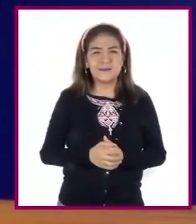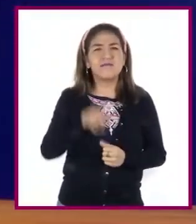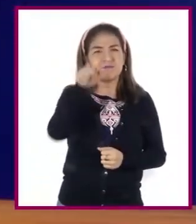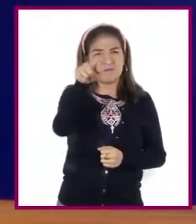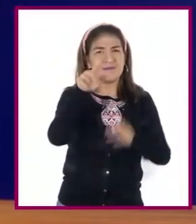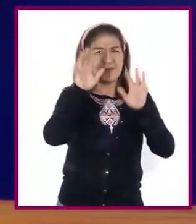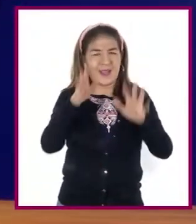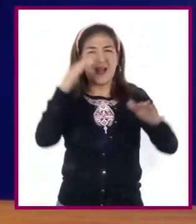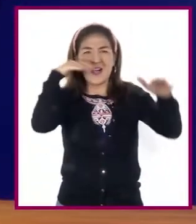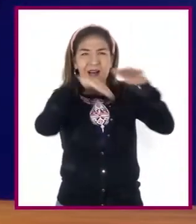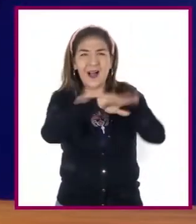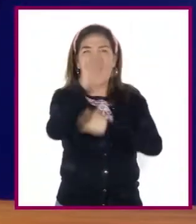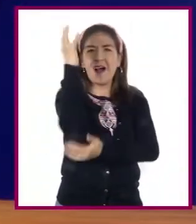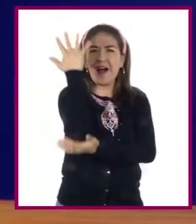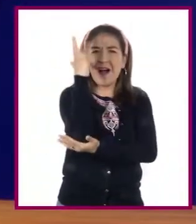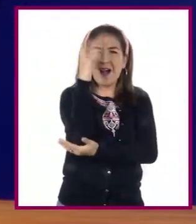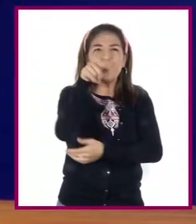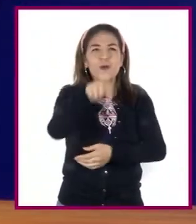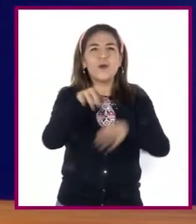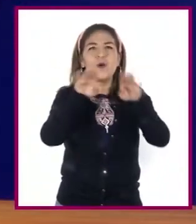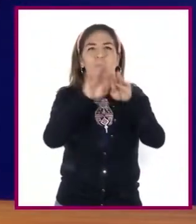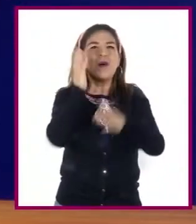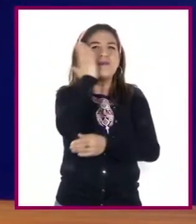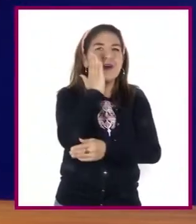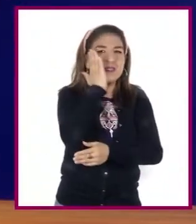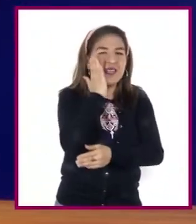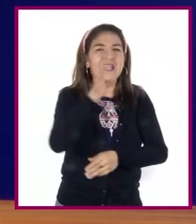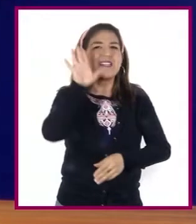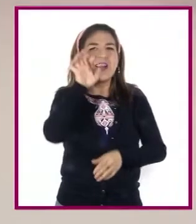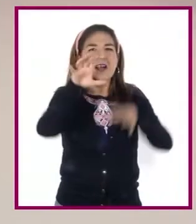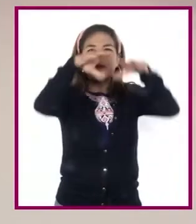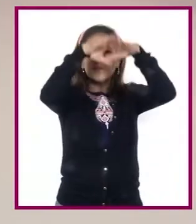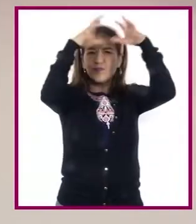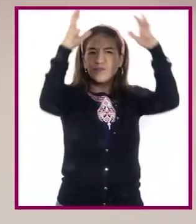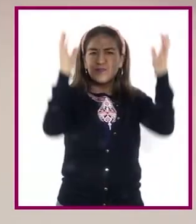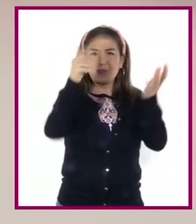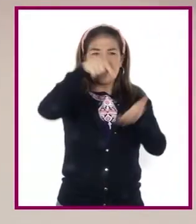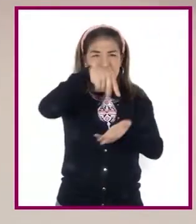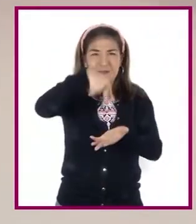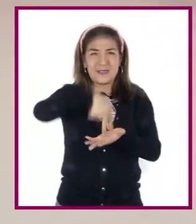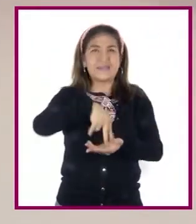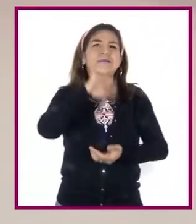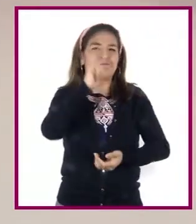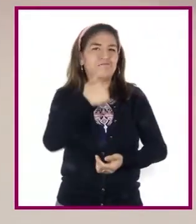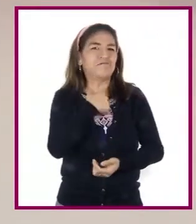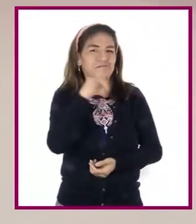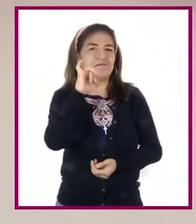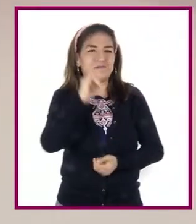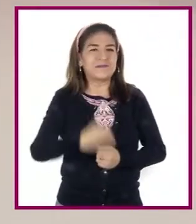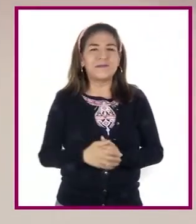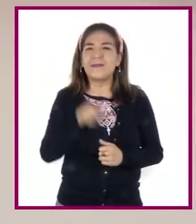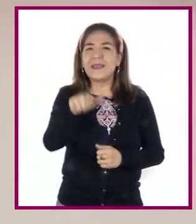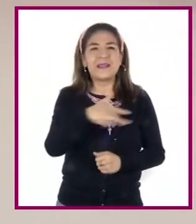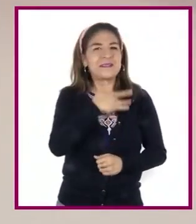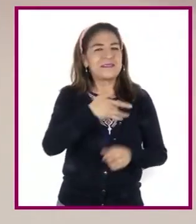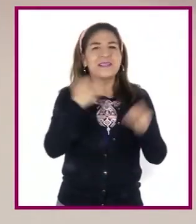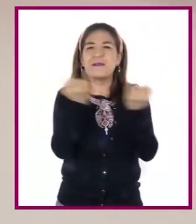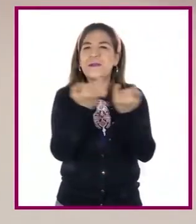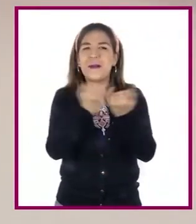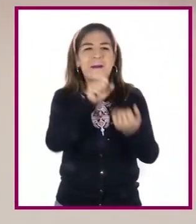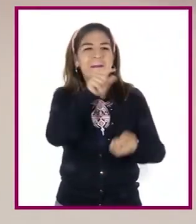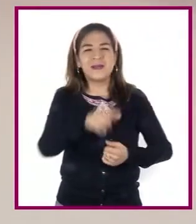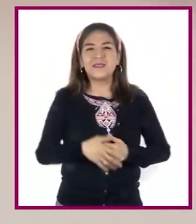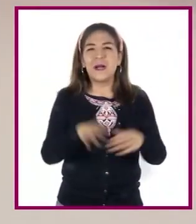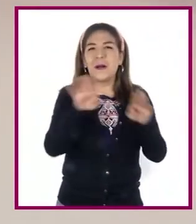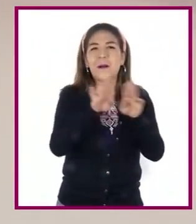han estado debajo de un árbol de naranjas o de manzanas? Yo sí, profesora, y se siente exactamente así, como si